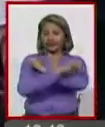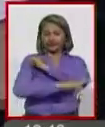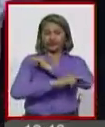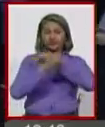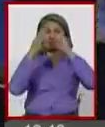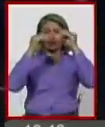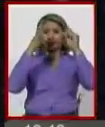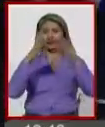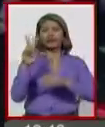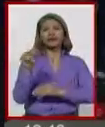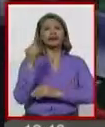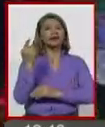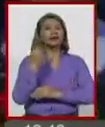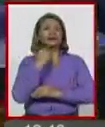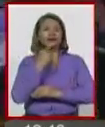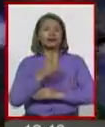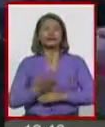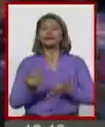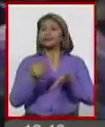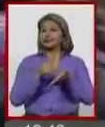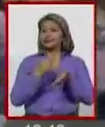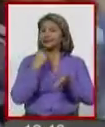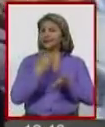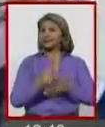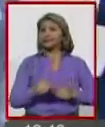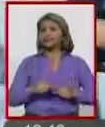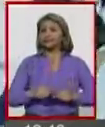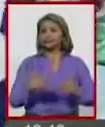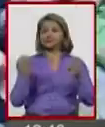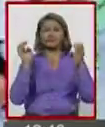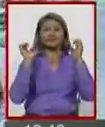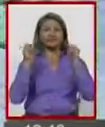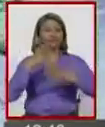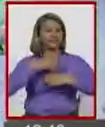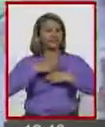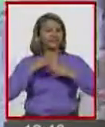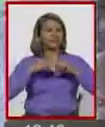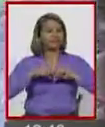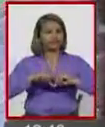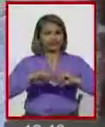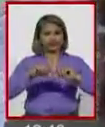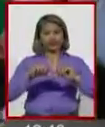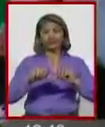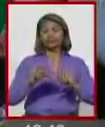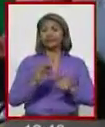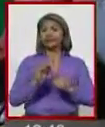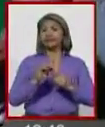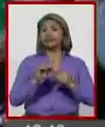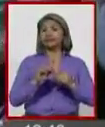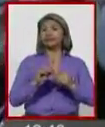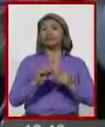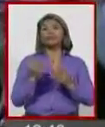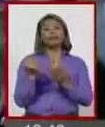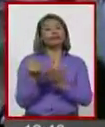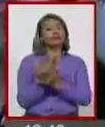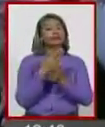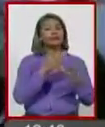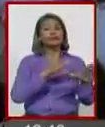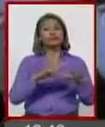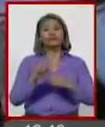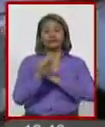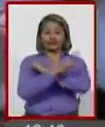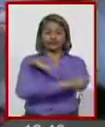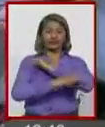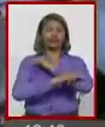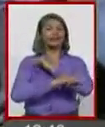de docentes no solamente que va a ratificar el estado de emergencia, la movilización permanente, sino que empezamos con nuevas acciones a